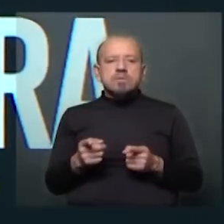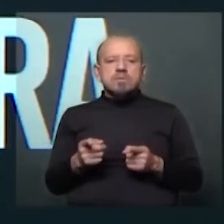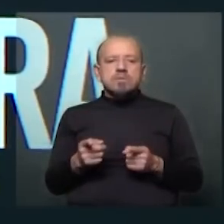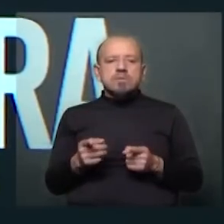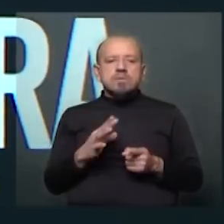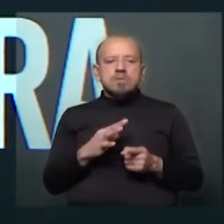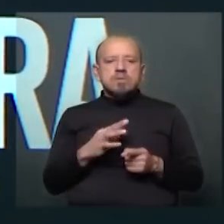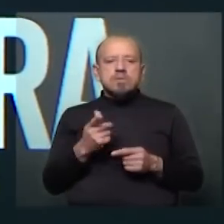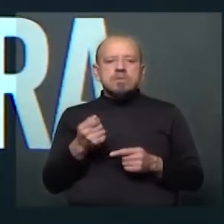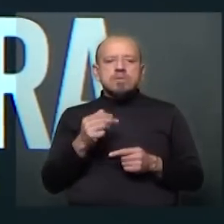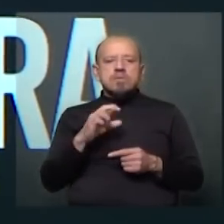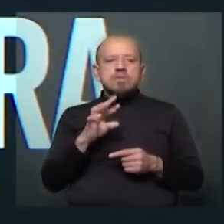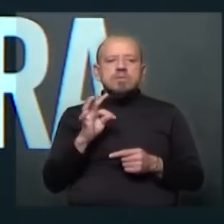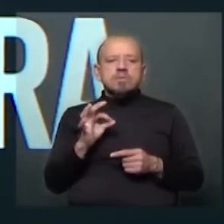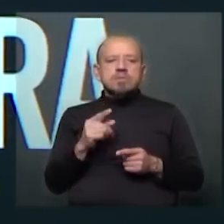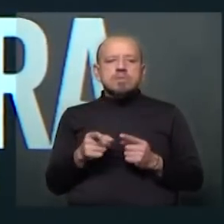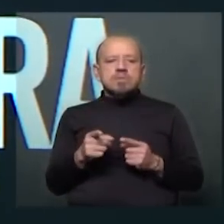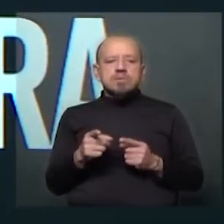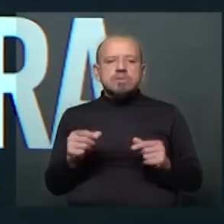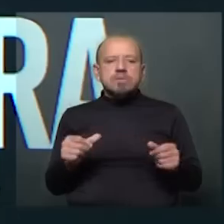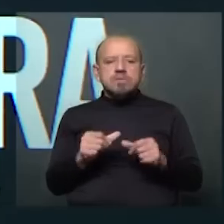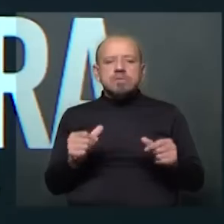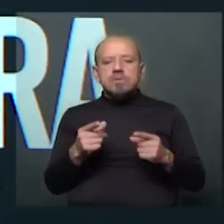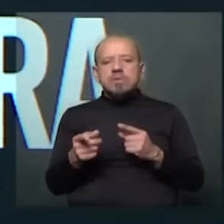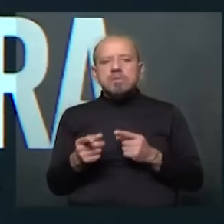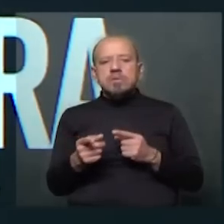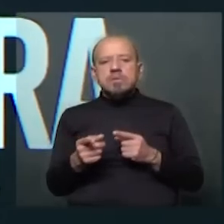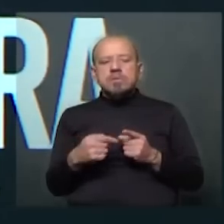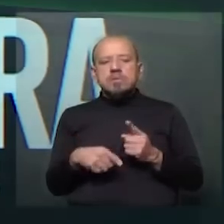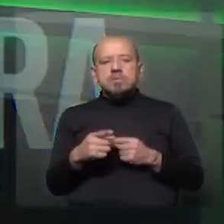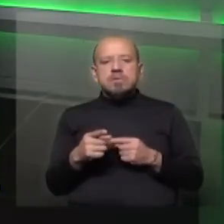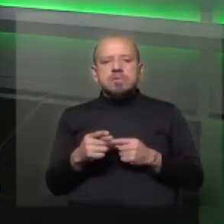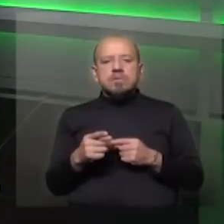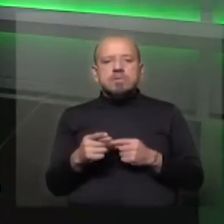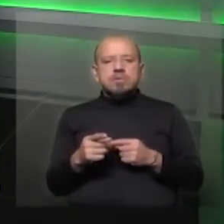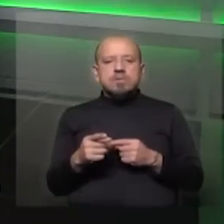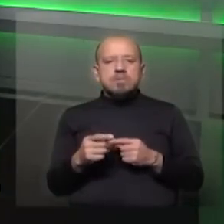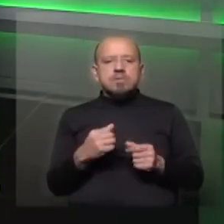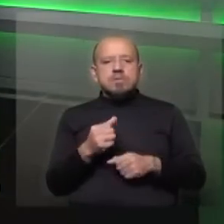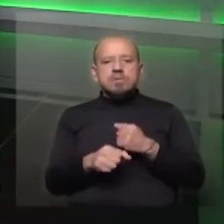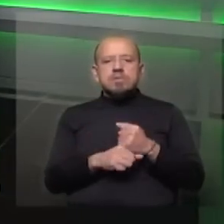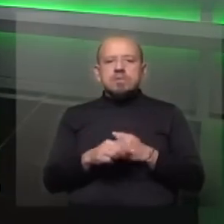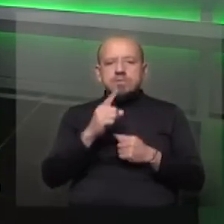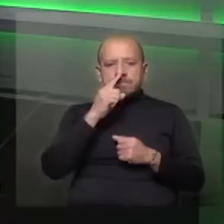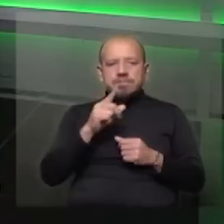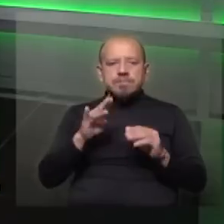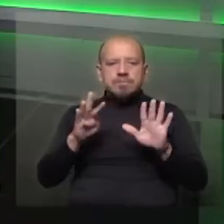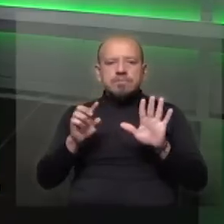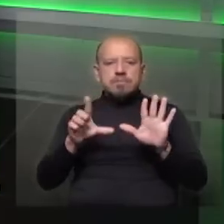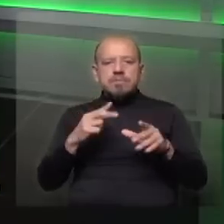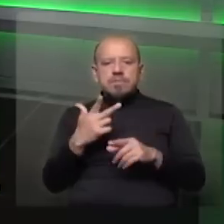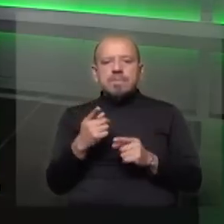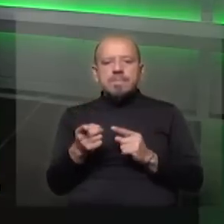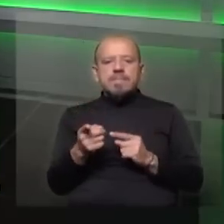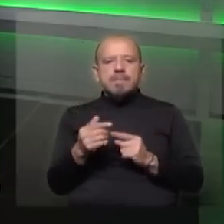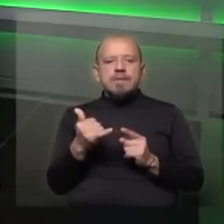ó lo que que hace este lo que hace fiel esclavo es ponernos en contexto en el año 1973 la música en Argentina